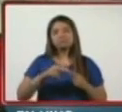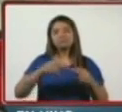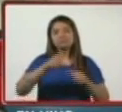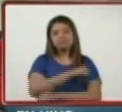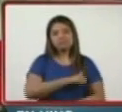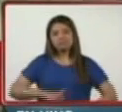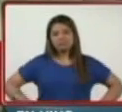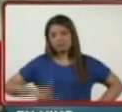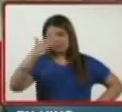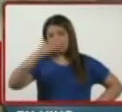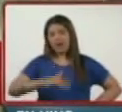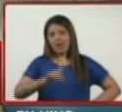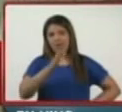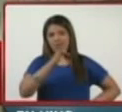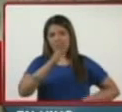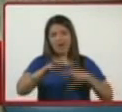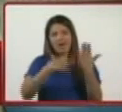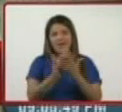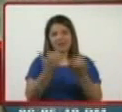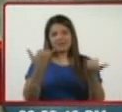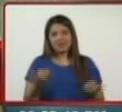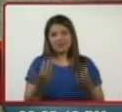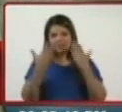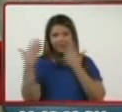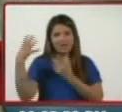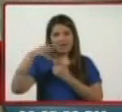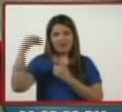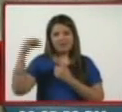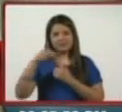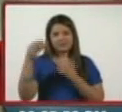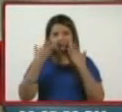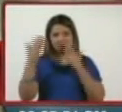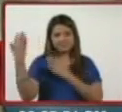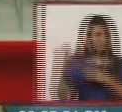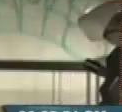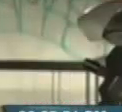Nacional. Es la información que se desarrolla acá desde Altamira. Con ella regresamos nuevamente a los estudios de la noticia.